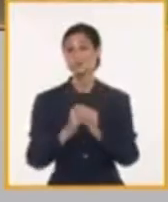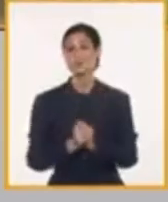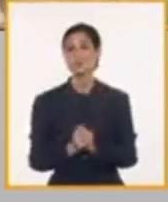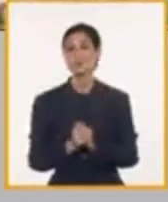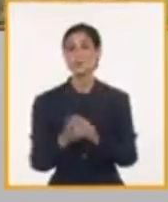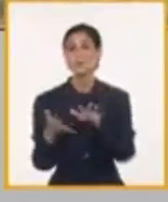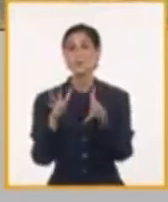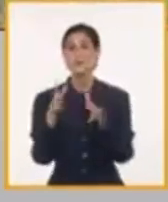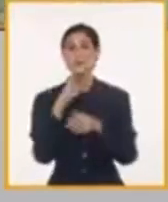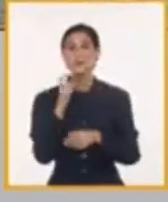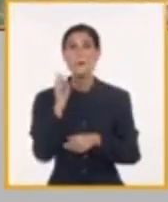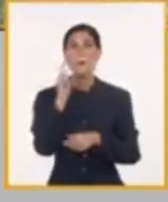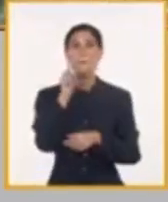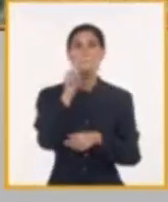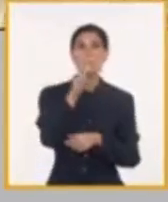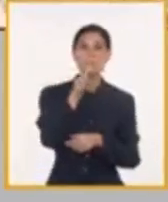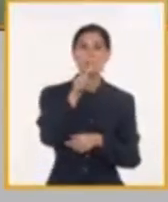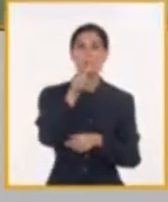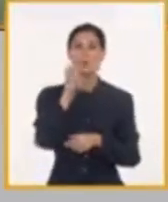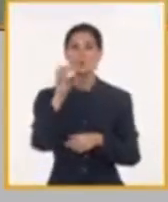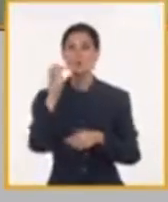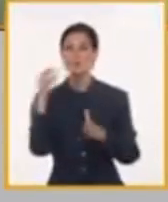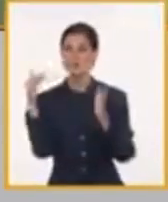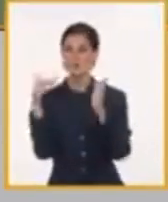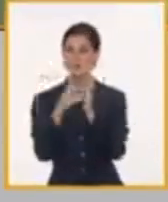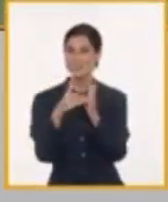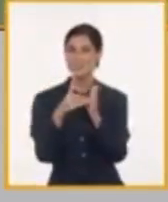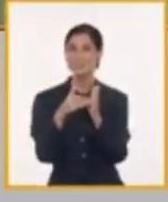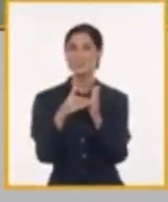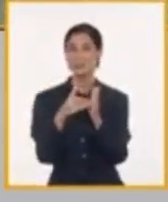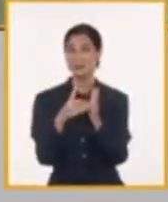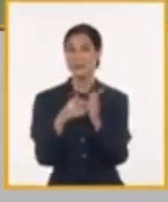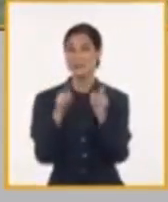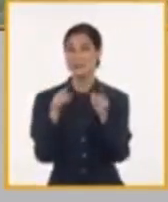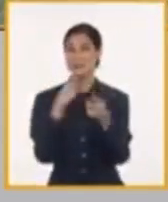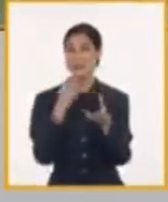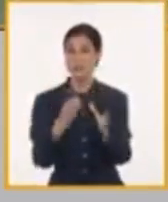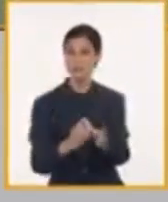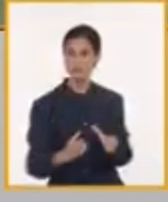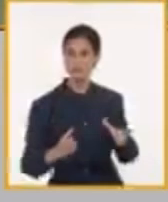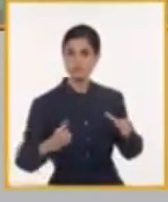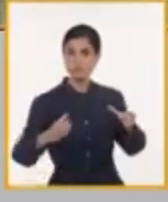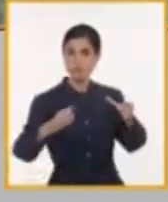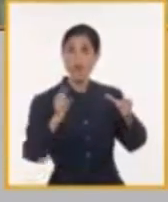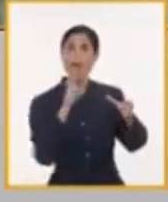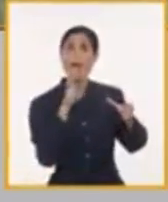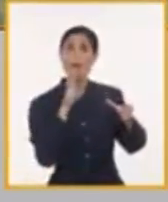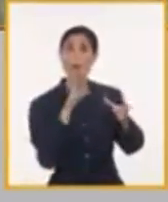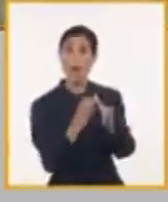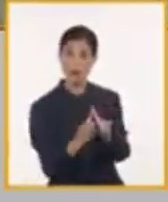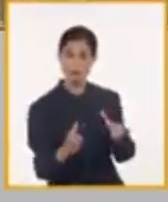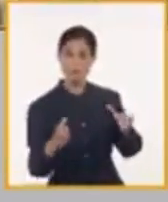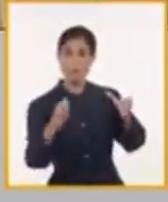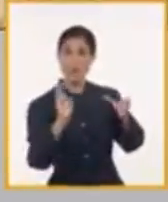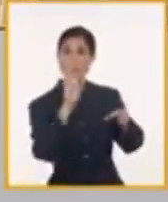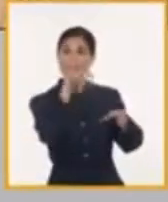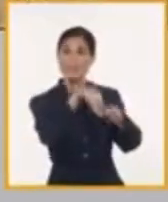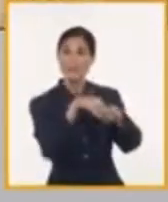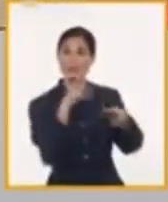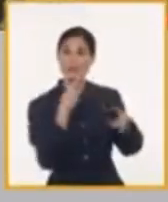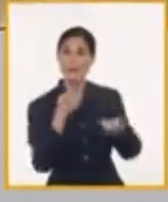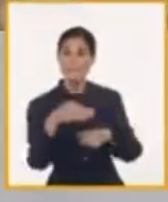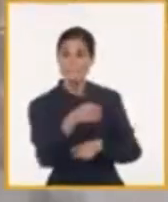1.200 más o menos hectáreas de agua embalsada. Ahora, de esa agua embalsada